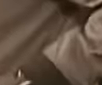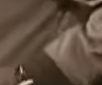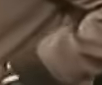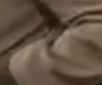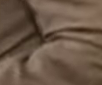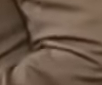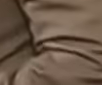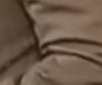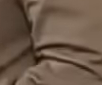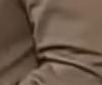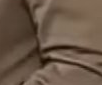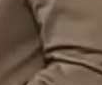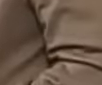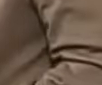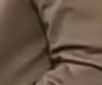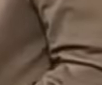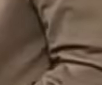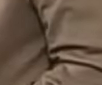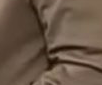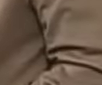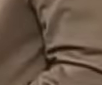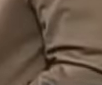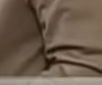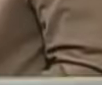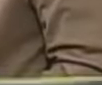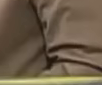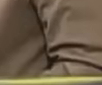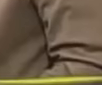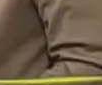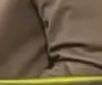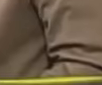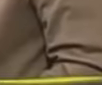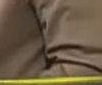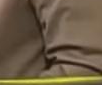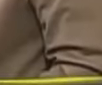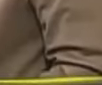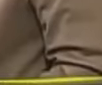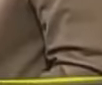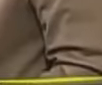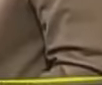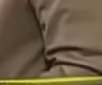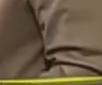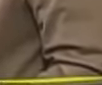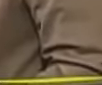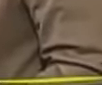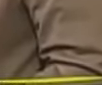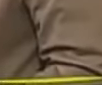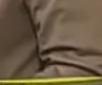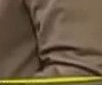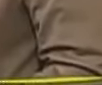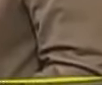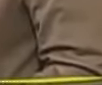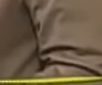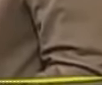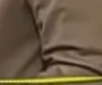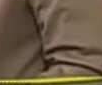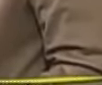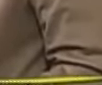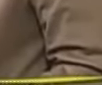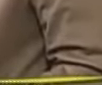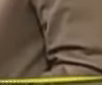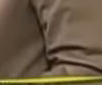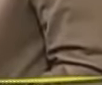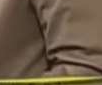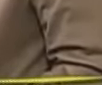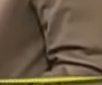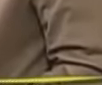grupos de extrema derecha intentaron socavar la paz y la estabilidad de la República. Otros en manifestar fue